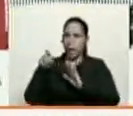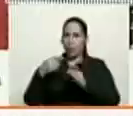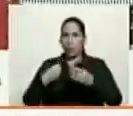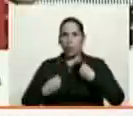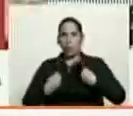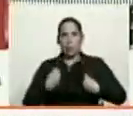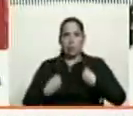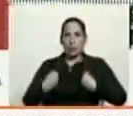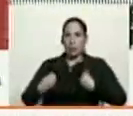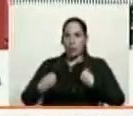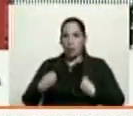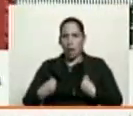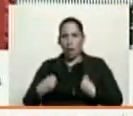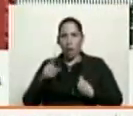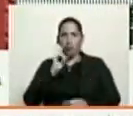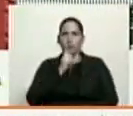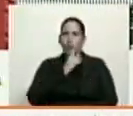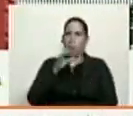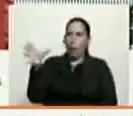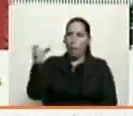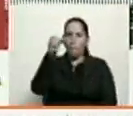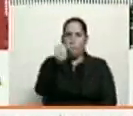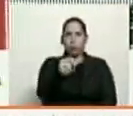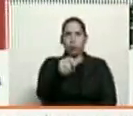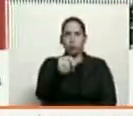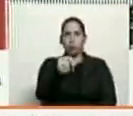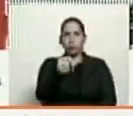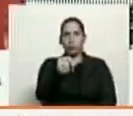desesperaron, nombraron ahí a un